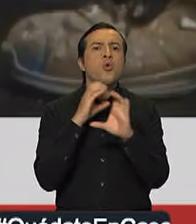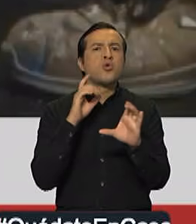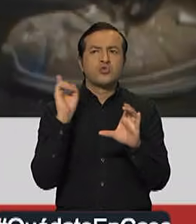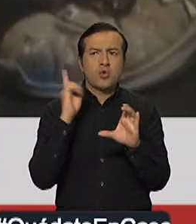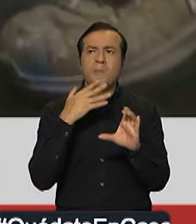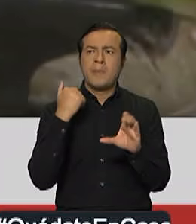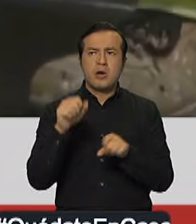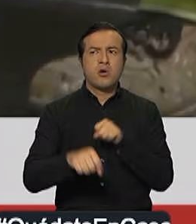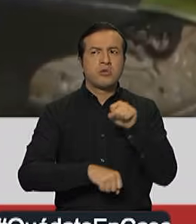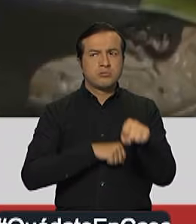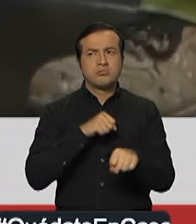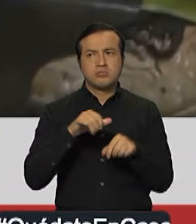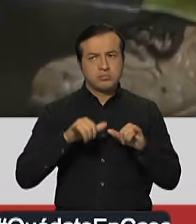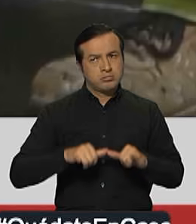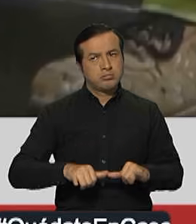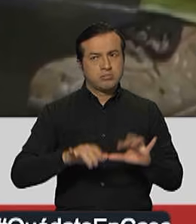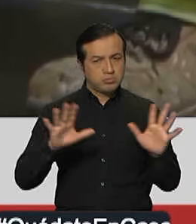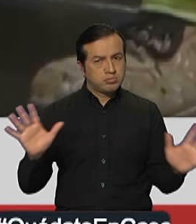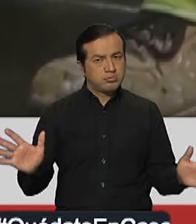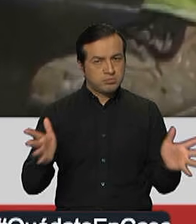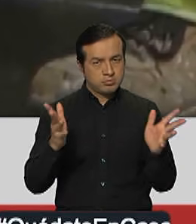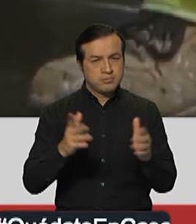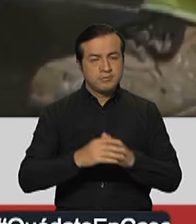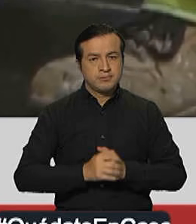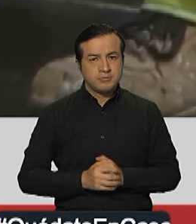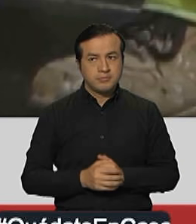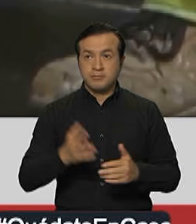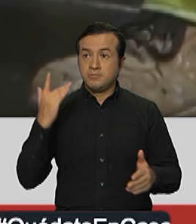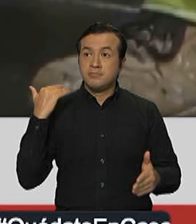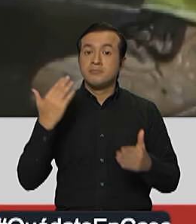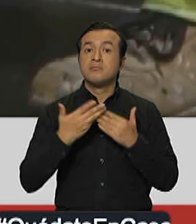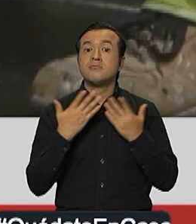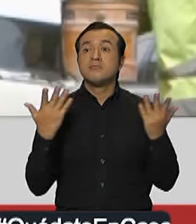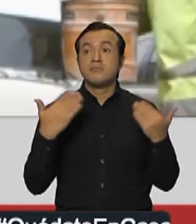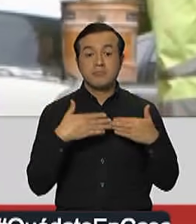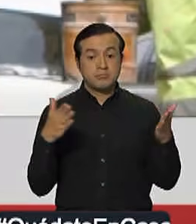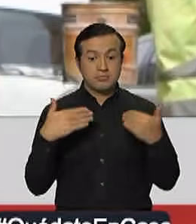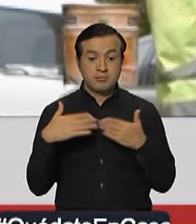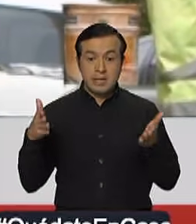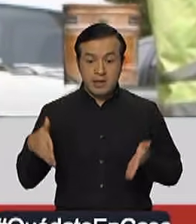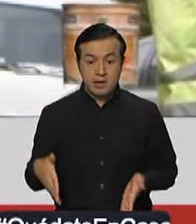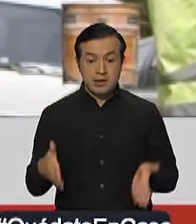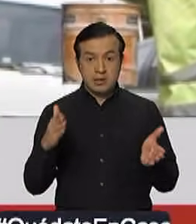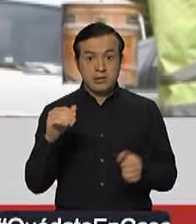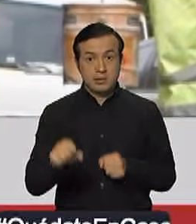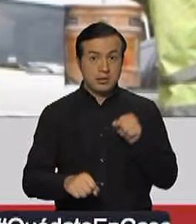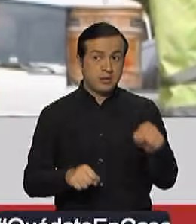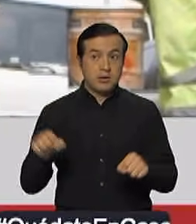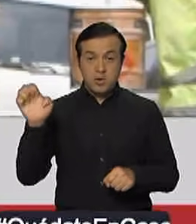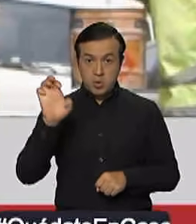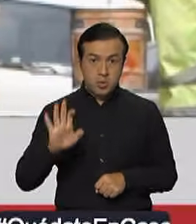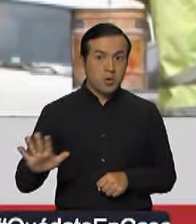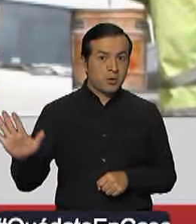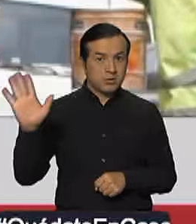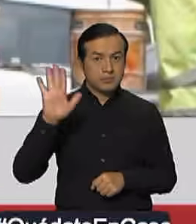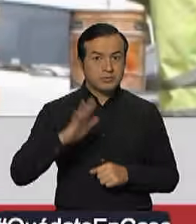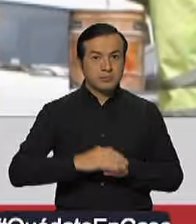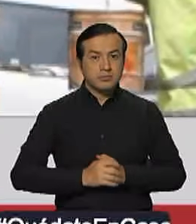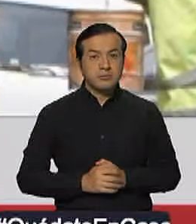que serían posibles focos de propagación del virus. En los últimos días, se han abierto más vías para ciclistas en toda Europa.